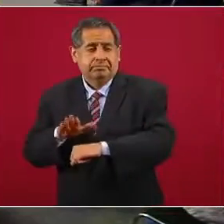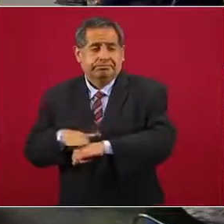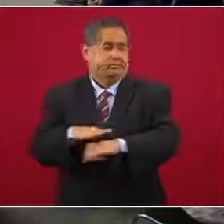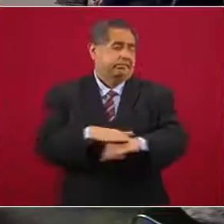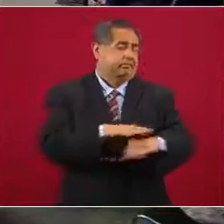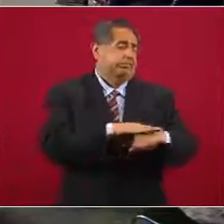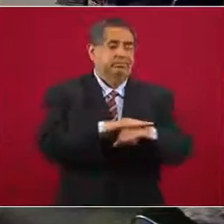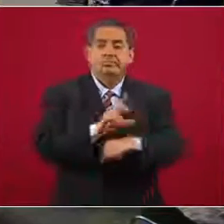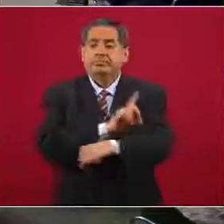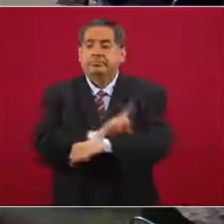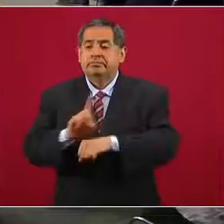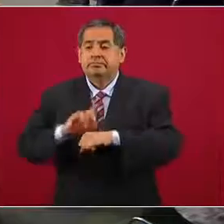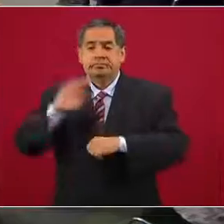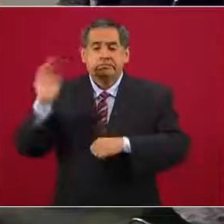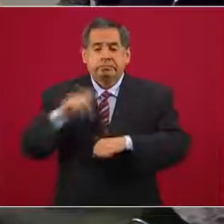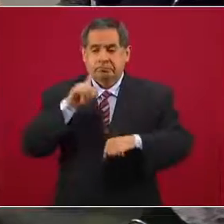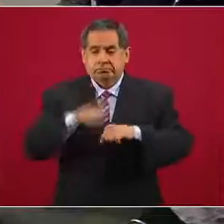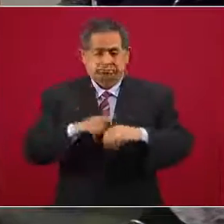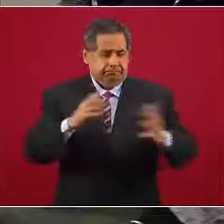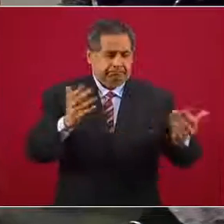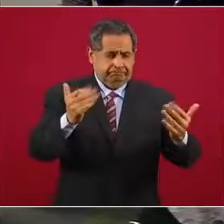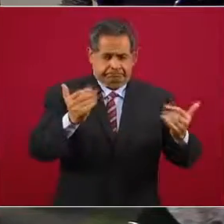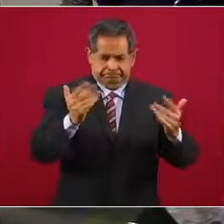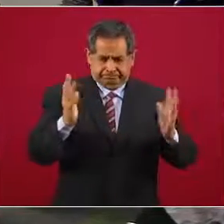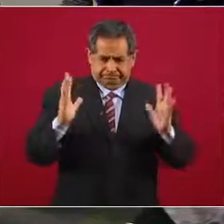federales a una reunión